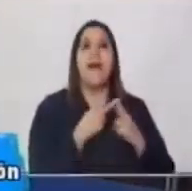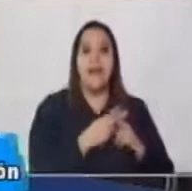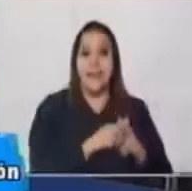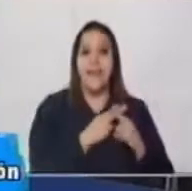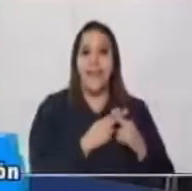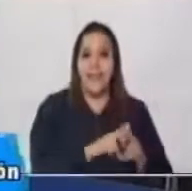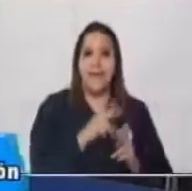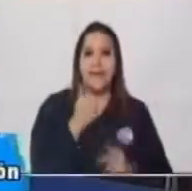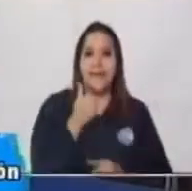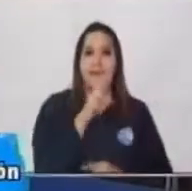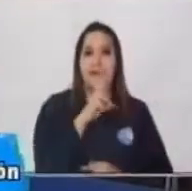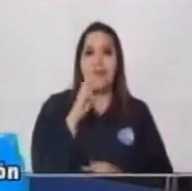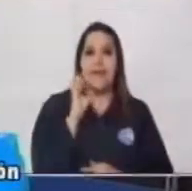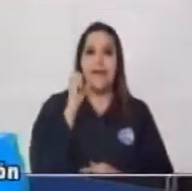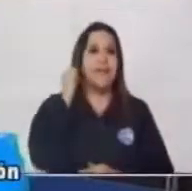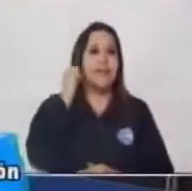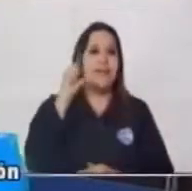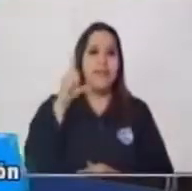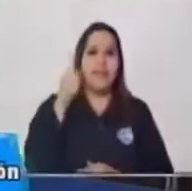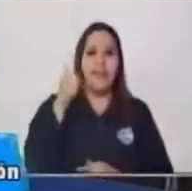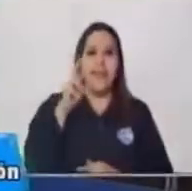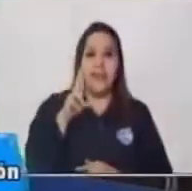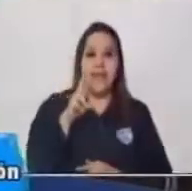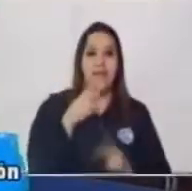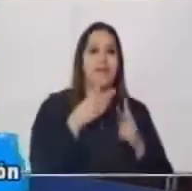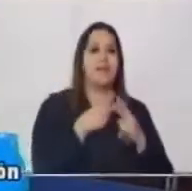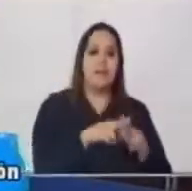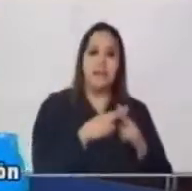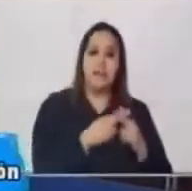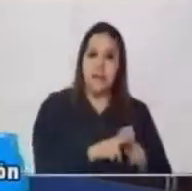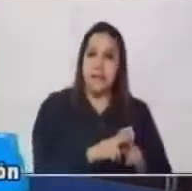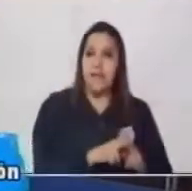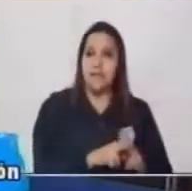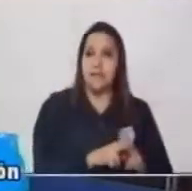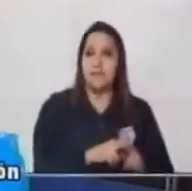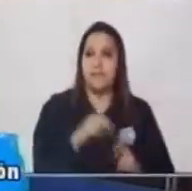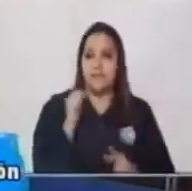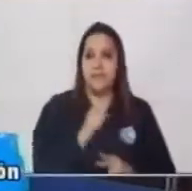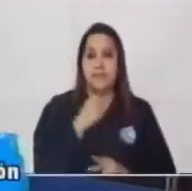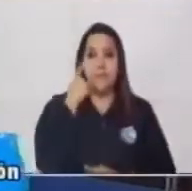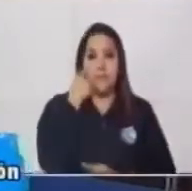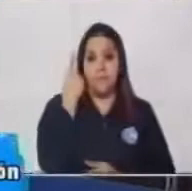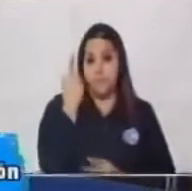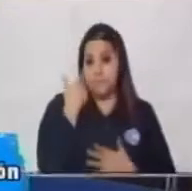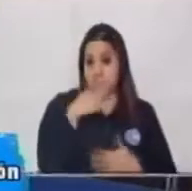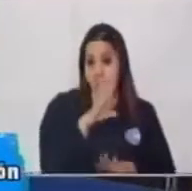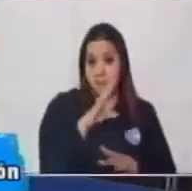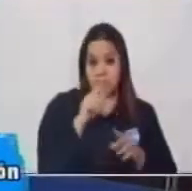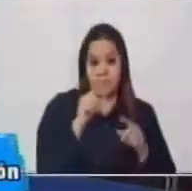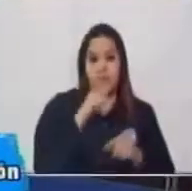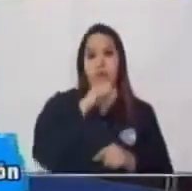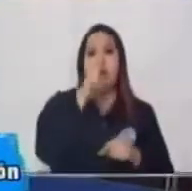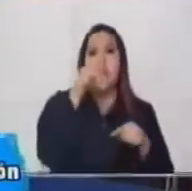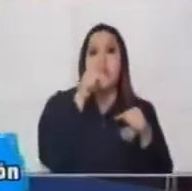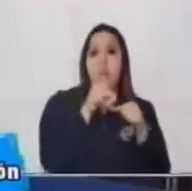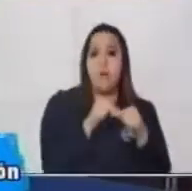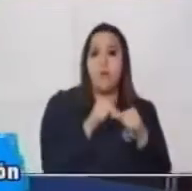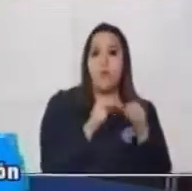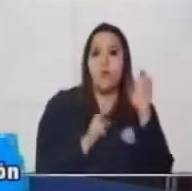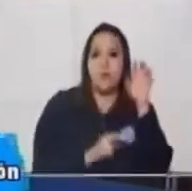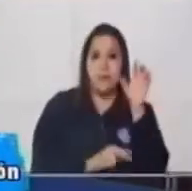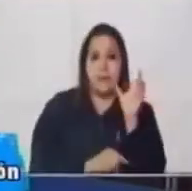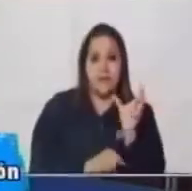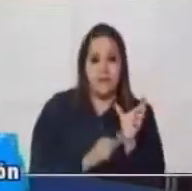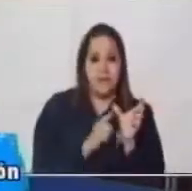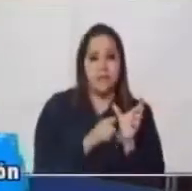arregla. Entonces vamos a arreglar acá precisamente. ¿Te diste cuenta? Ya tengo el núcleo. Pero me sobra esto, el